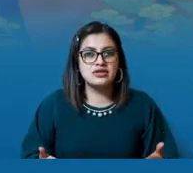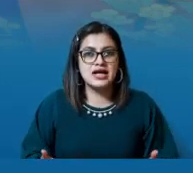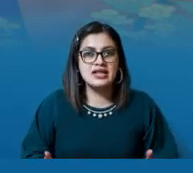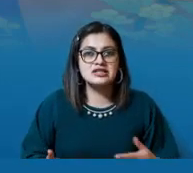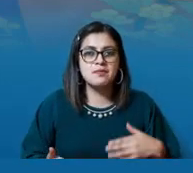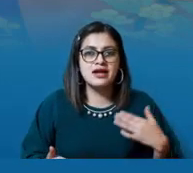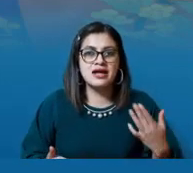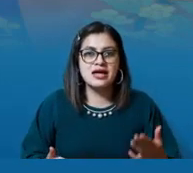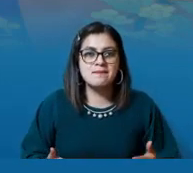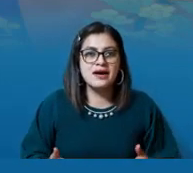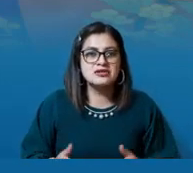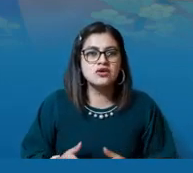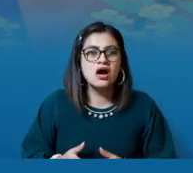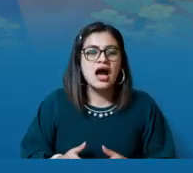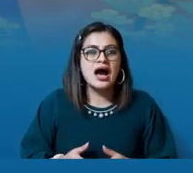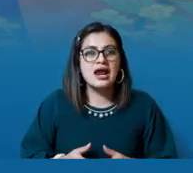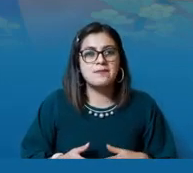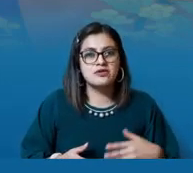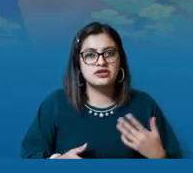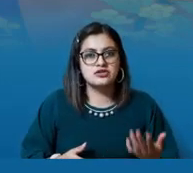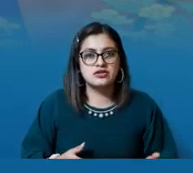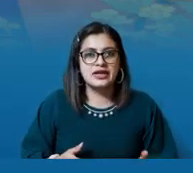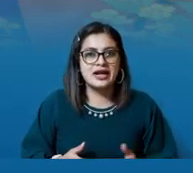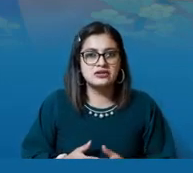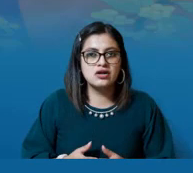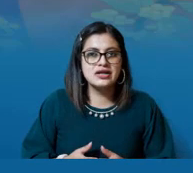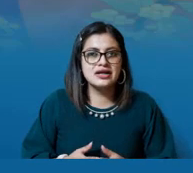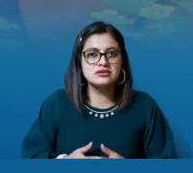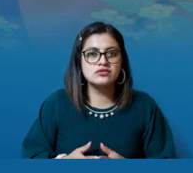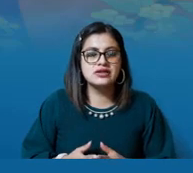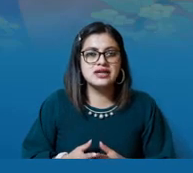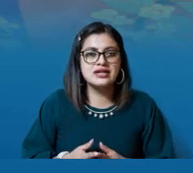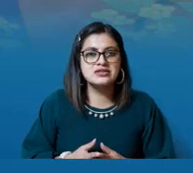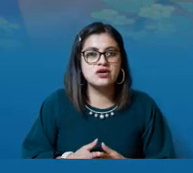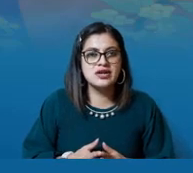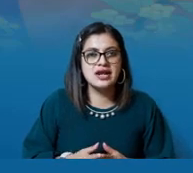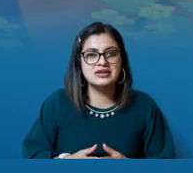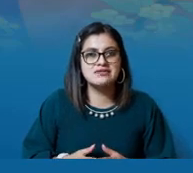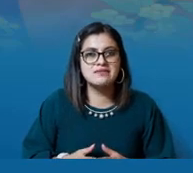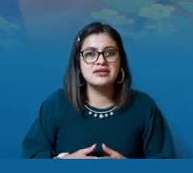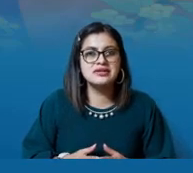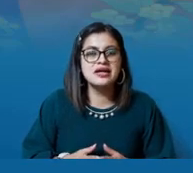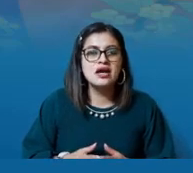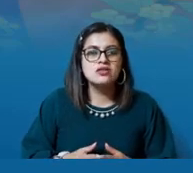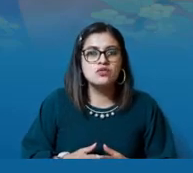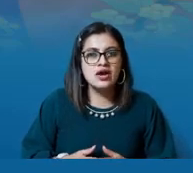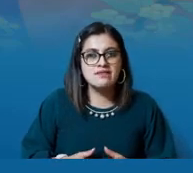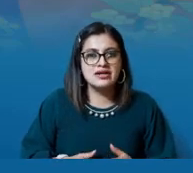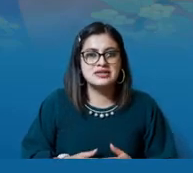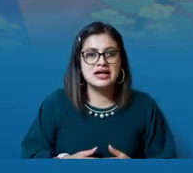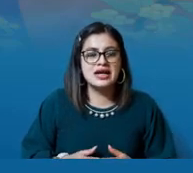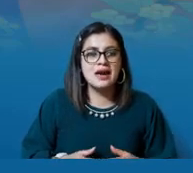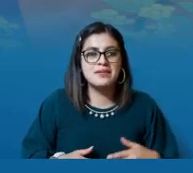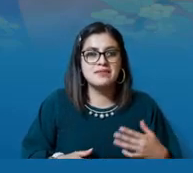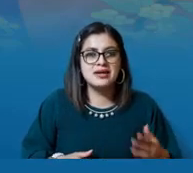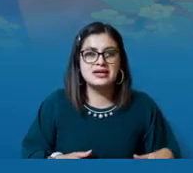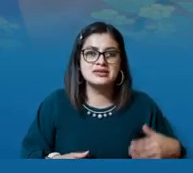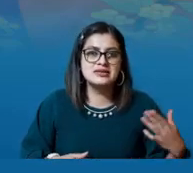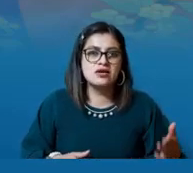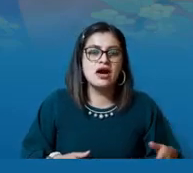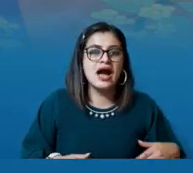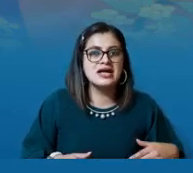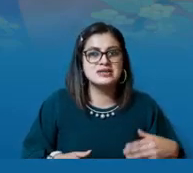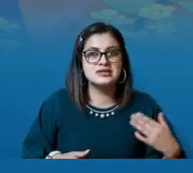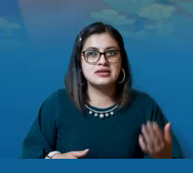varias comunidades para dar paso a las procesiones católicas, una tradición relativamente nueva, ya que las